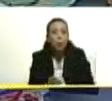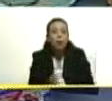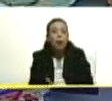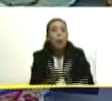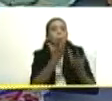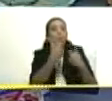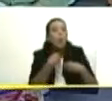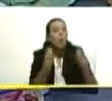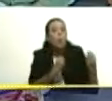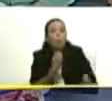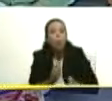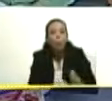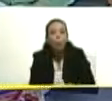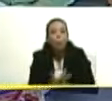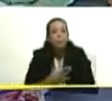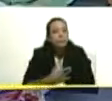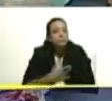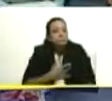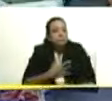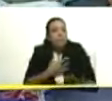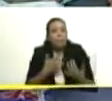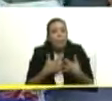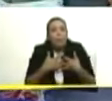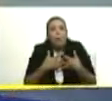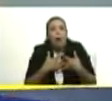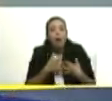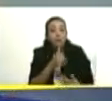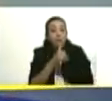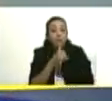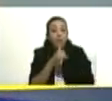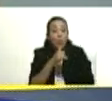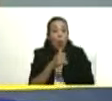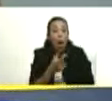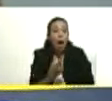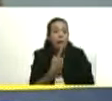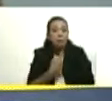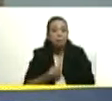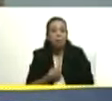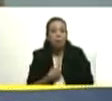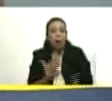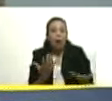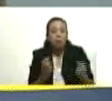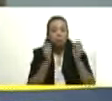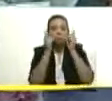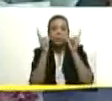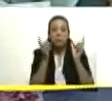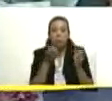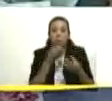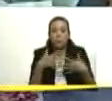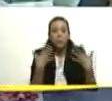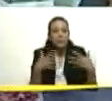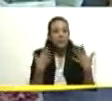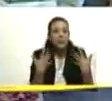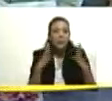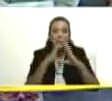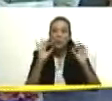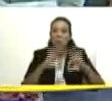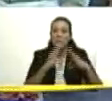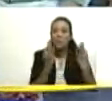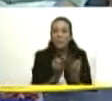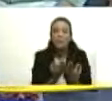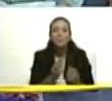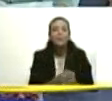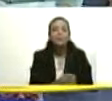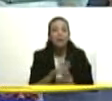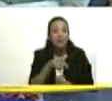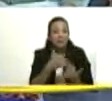contará, que él informó, le informaron. Bueno, fue algo muy, muy alegre para toda la familia. Pero